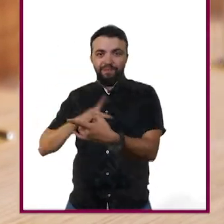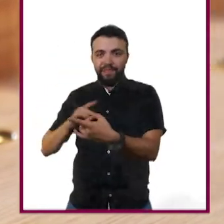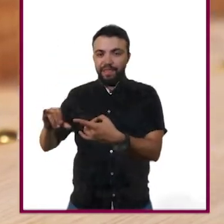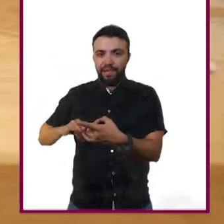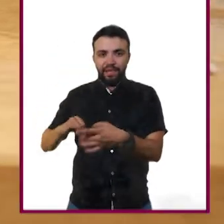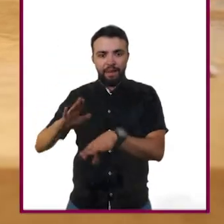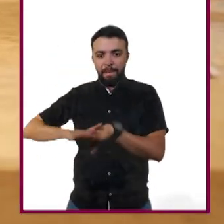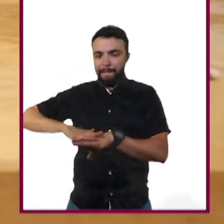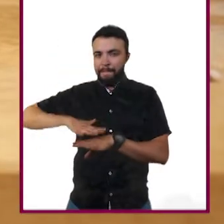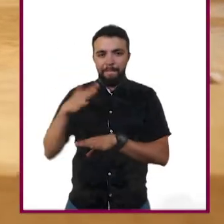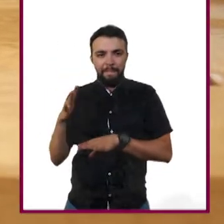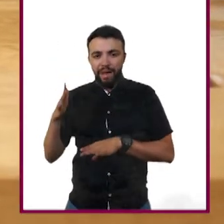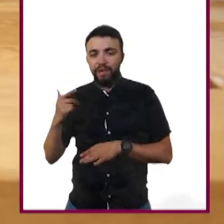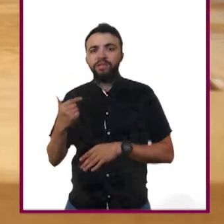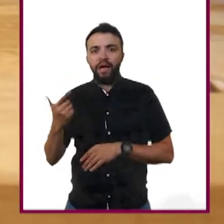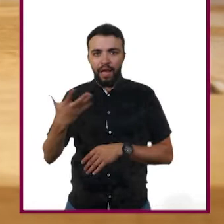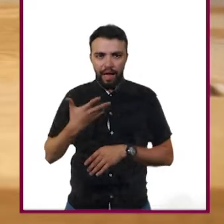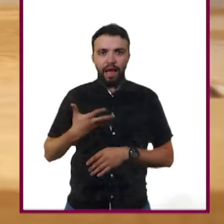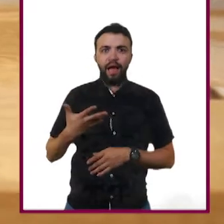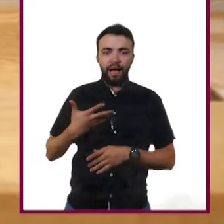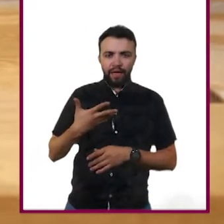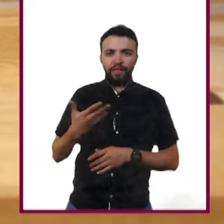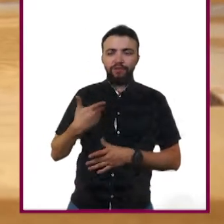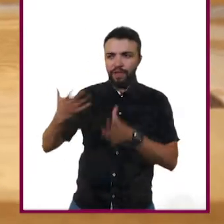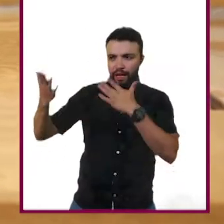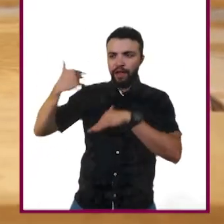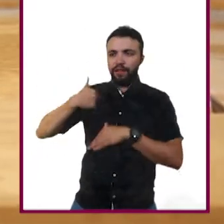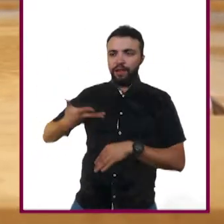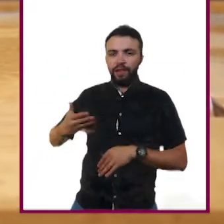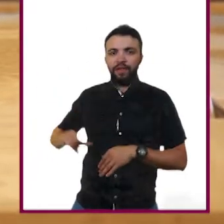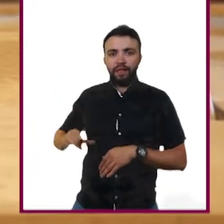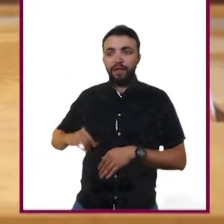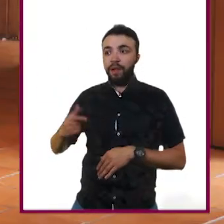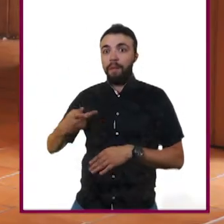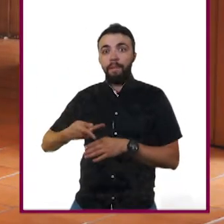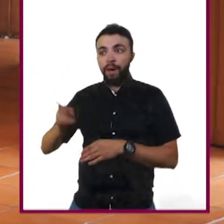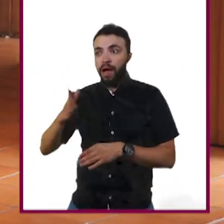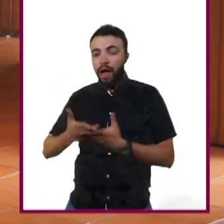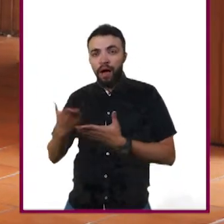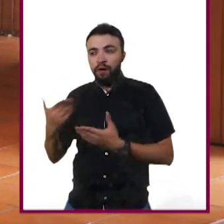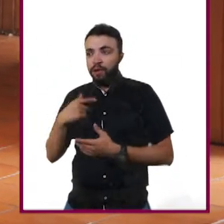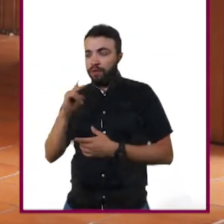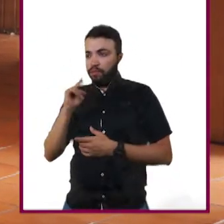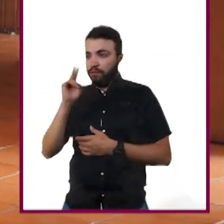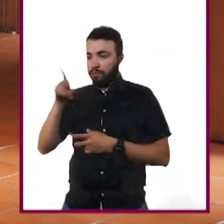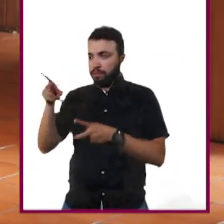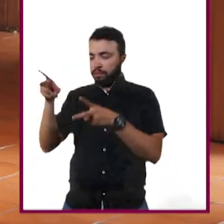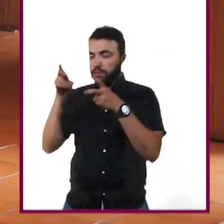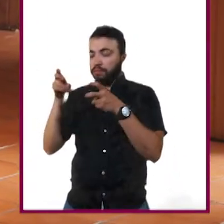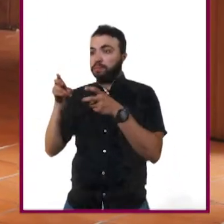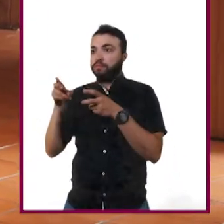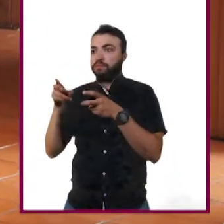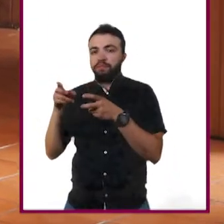que ya existía, pero no me había dado cuenta de la importancia que tiene el sonido del trabajo, el sonido de la labor. Entonces,